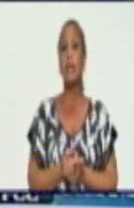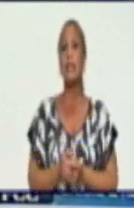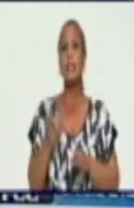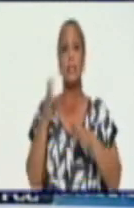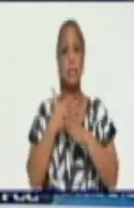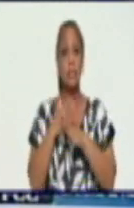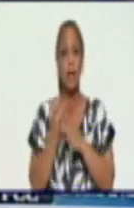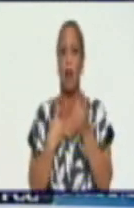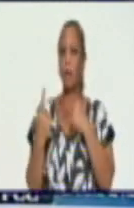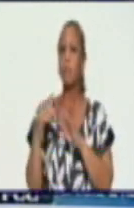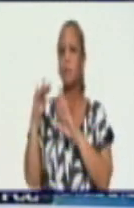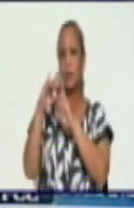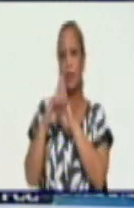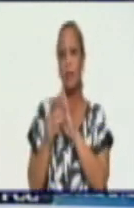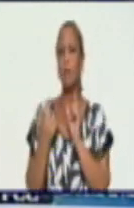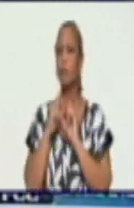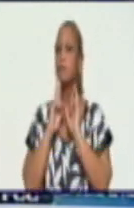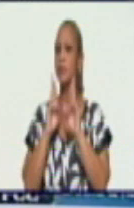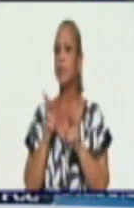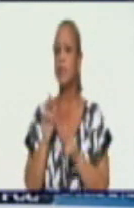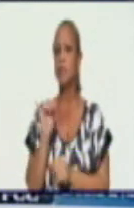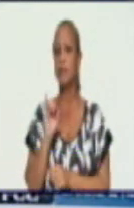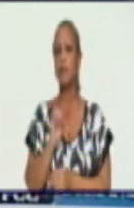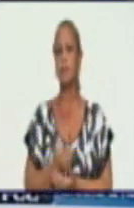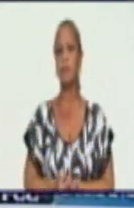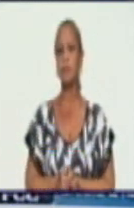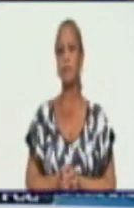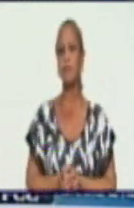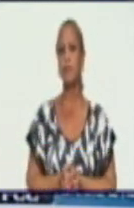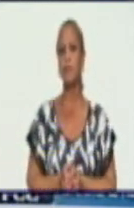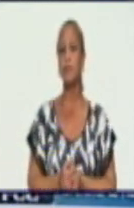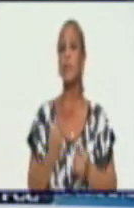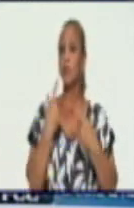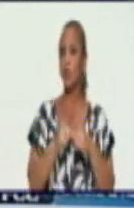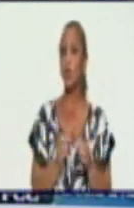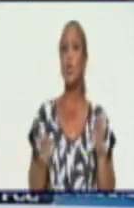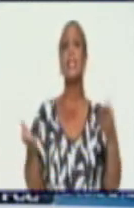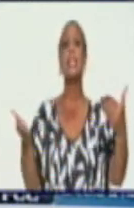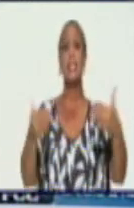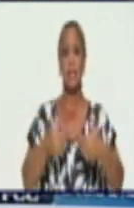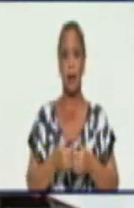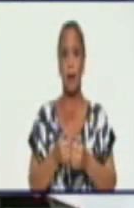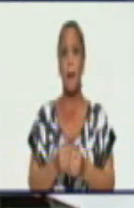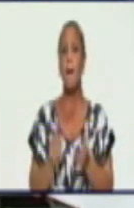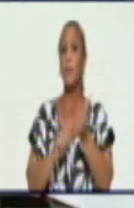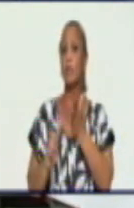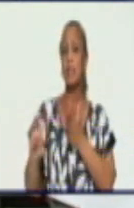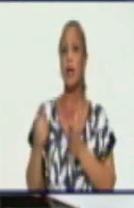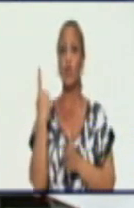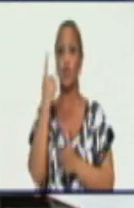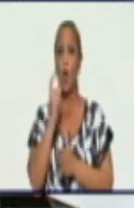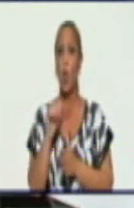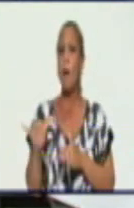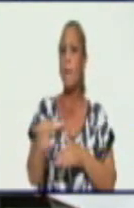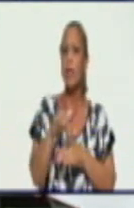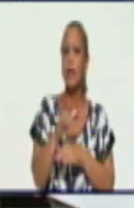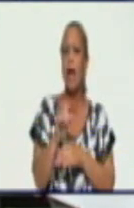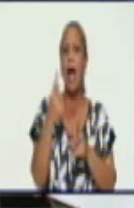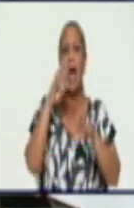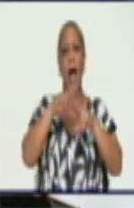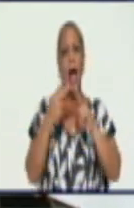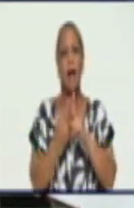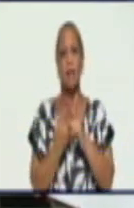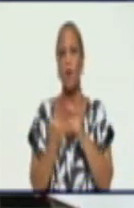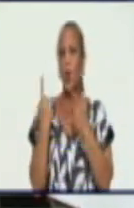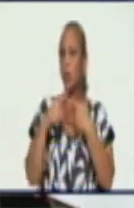a medias por mencionar pero no quiero que nosotros cierres provinciales no sólo es por las vías principales hay vías secundarias que se